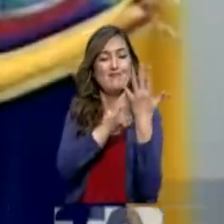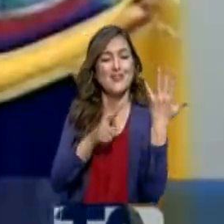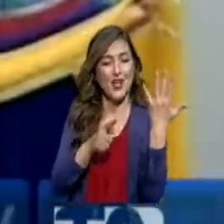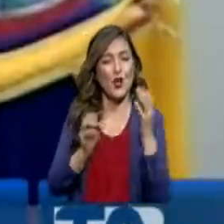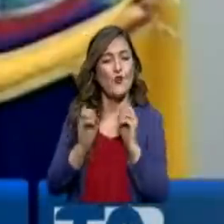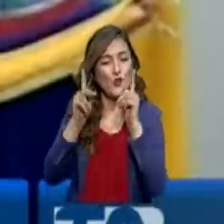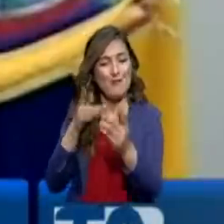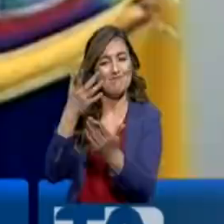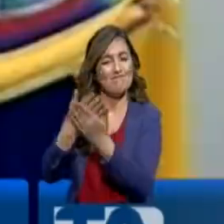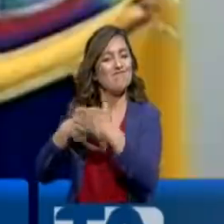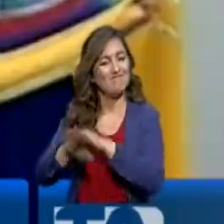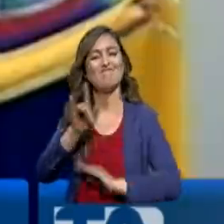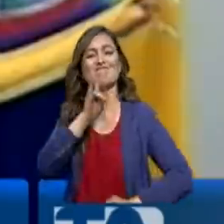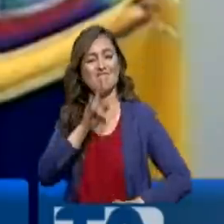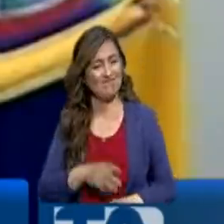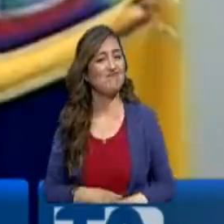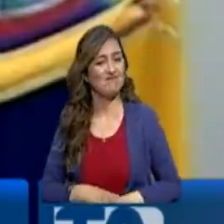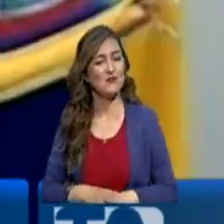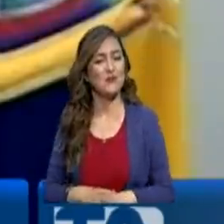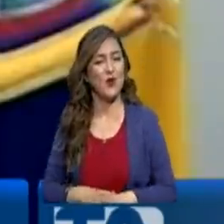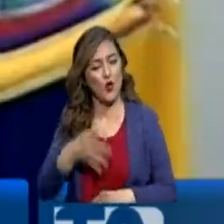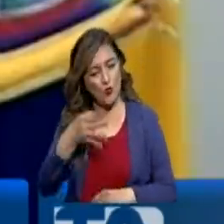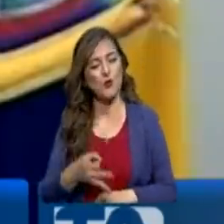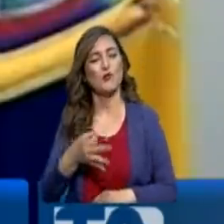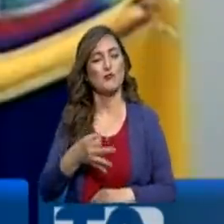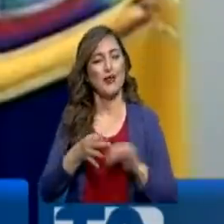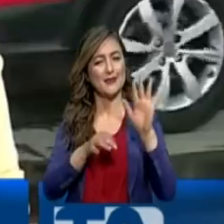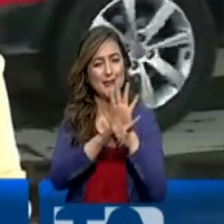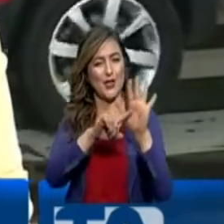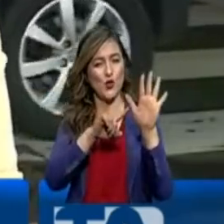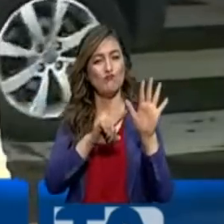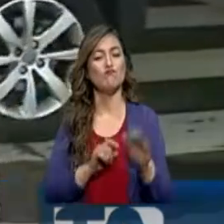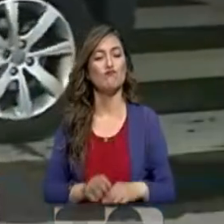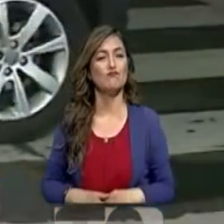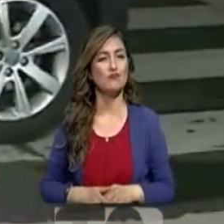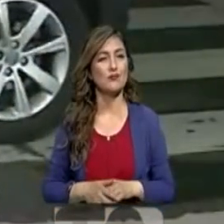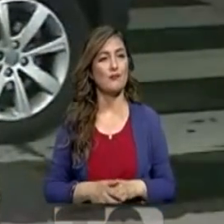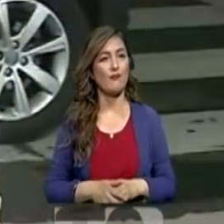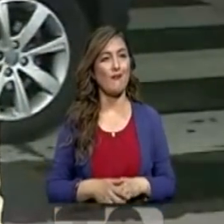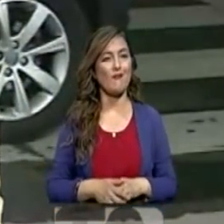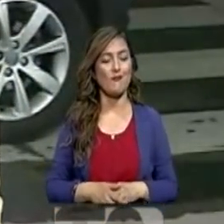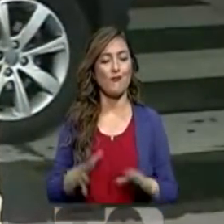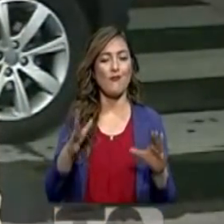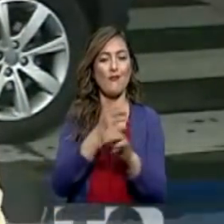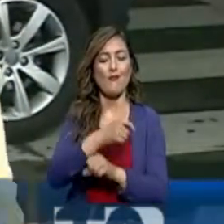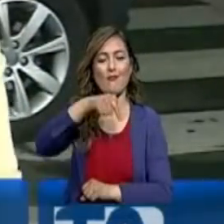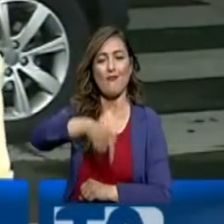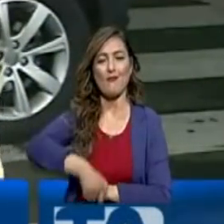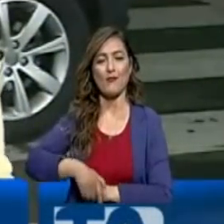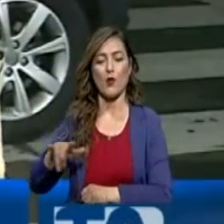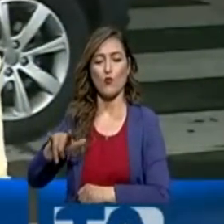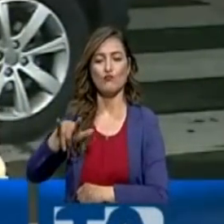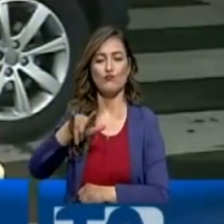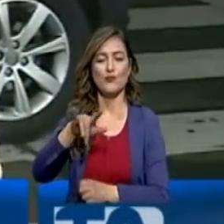llegar a Estados Unidos y que él iba a cumplir con las 5. Para la noche de hoy está previsto el arribo de uno de estos